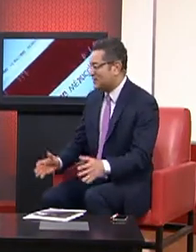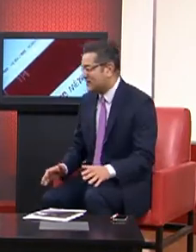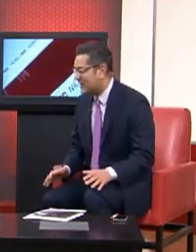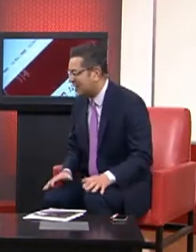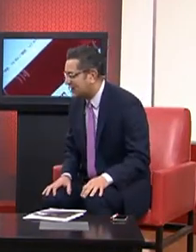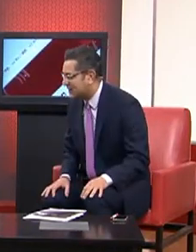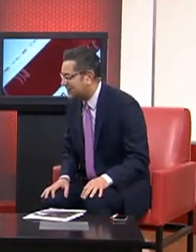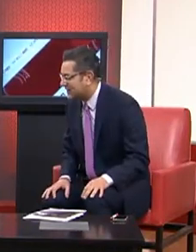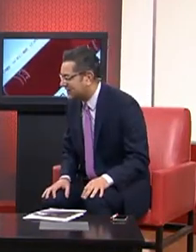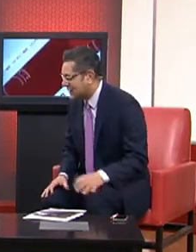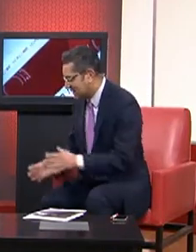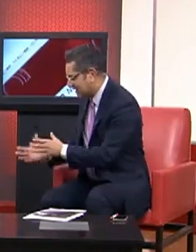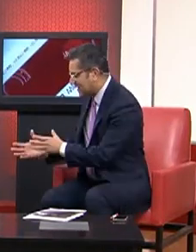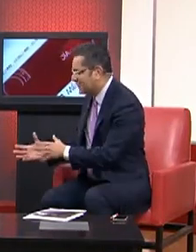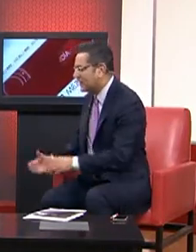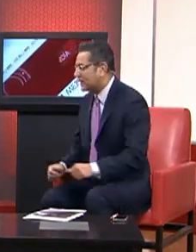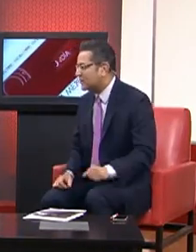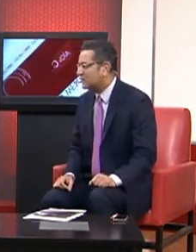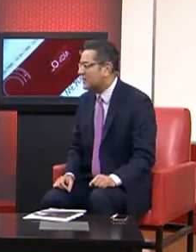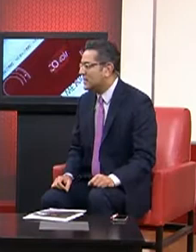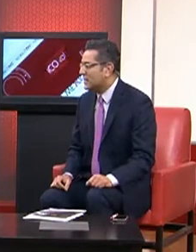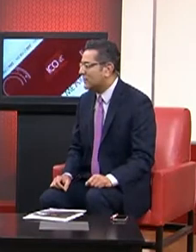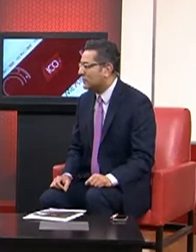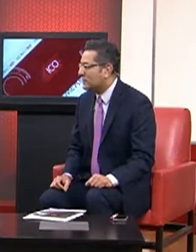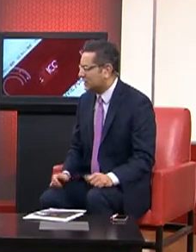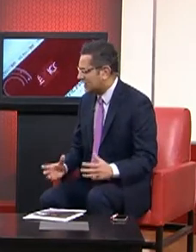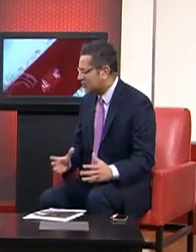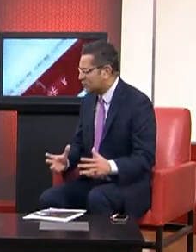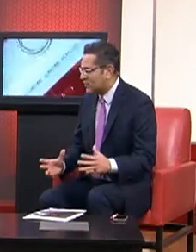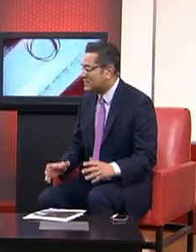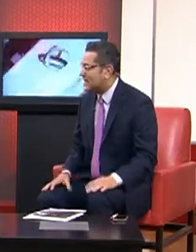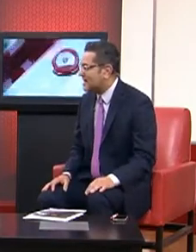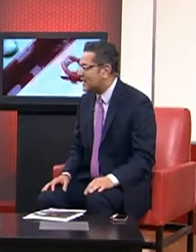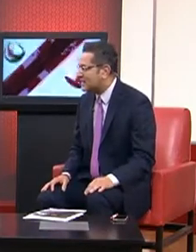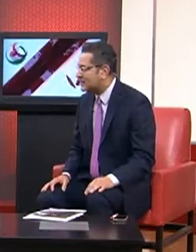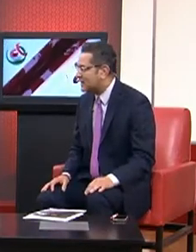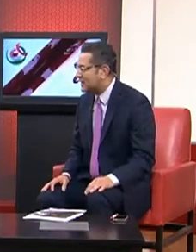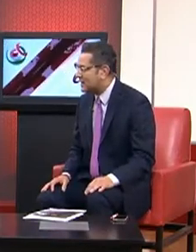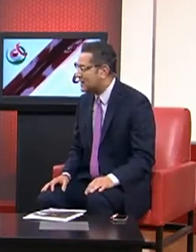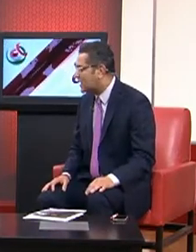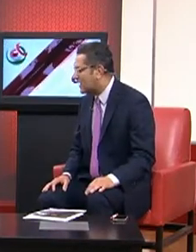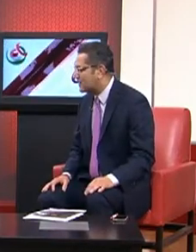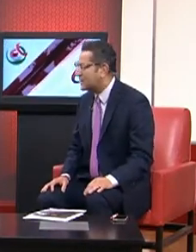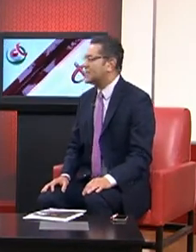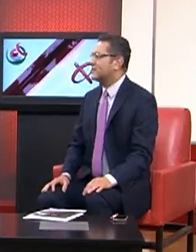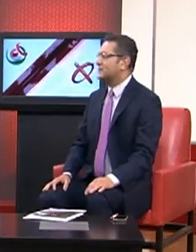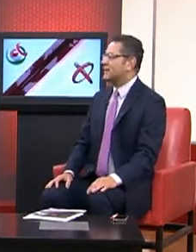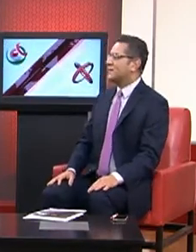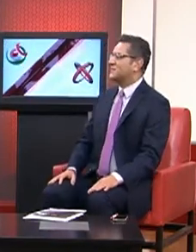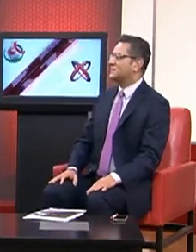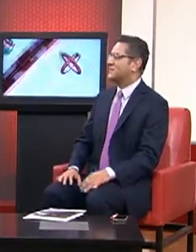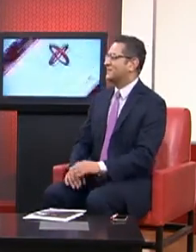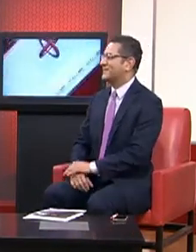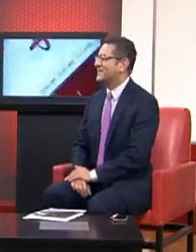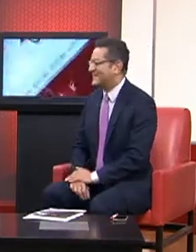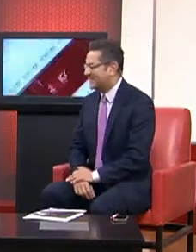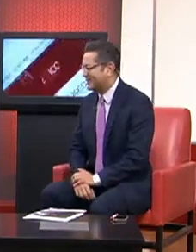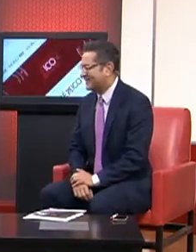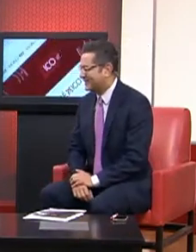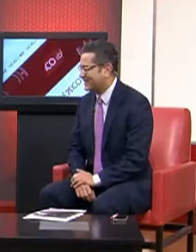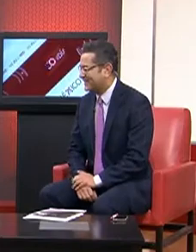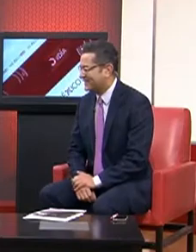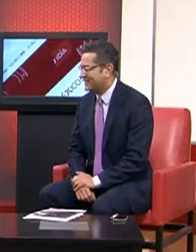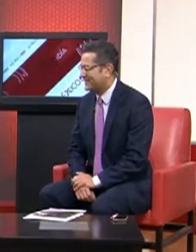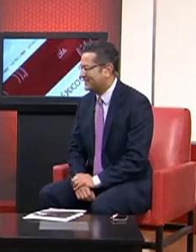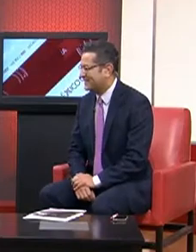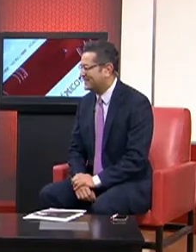Y bueno, Ana Cecilia, antes que iniciar la plática con la doctora, platícanos cuál es la idea de esta charla tan interesante. Muy